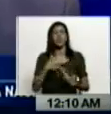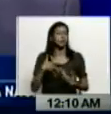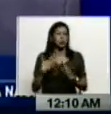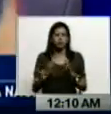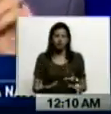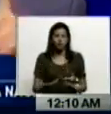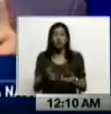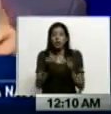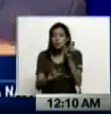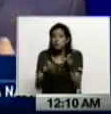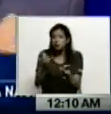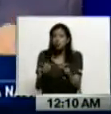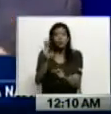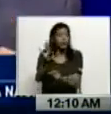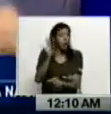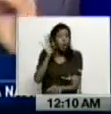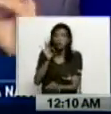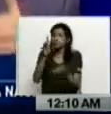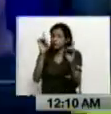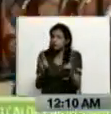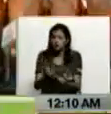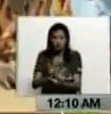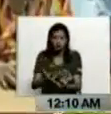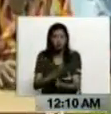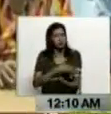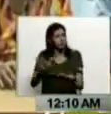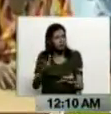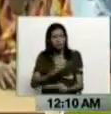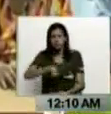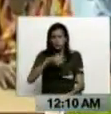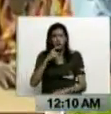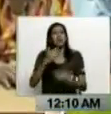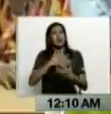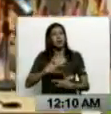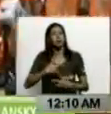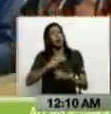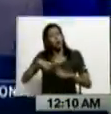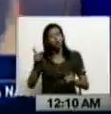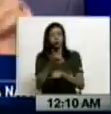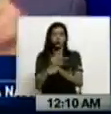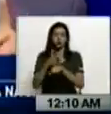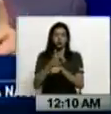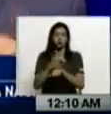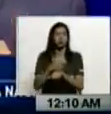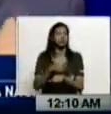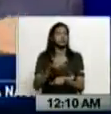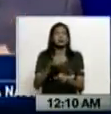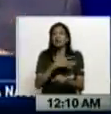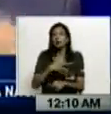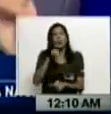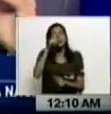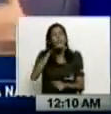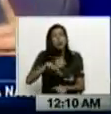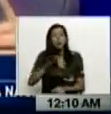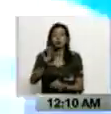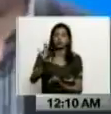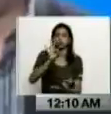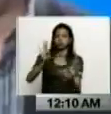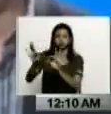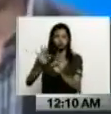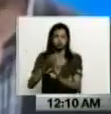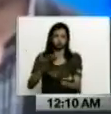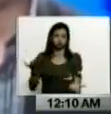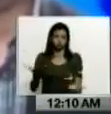no aquí lo que queremos es que la gente el es deo para lo que queremos es que la gente